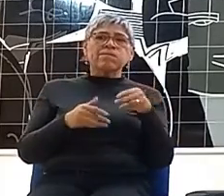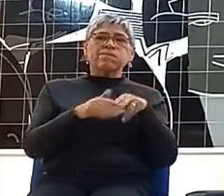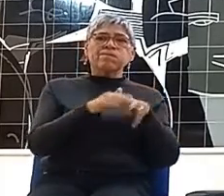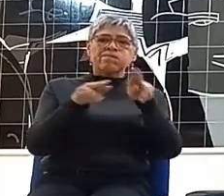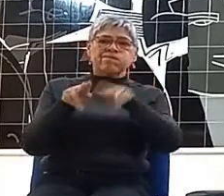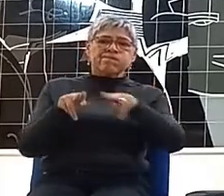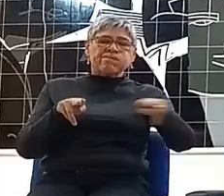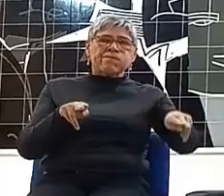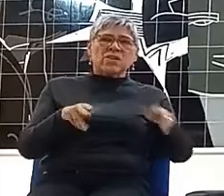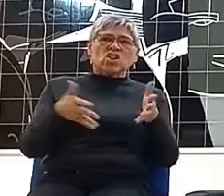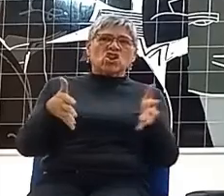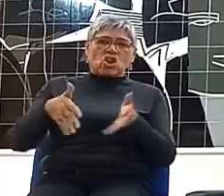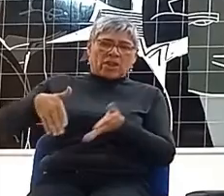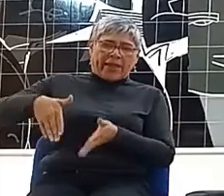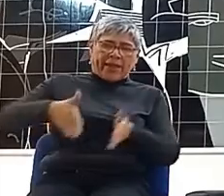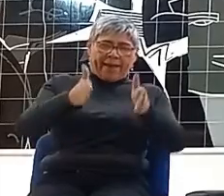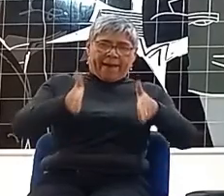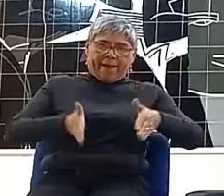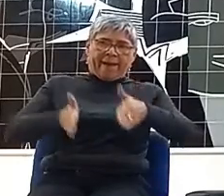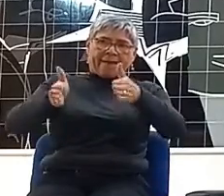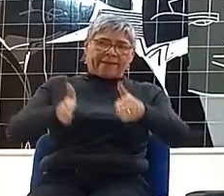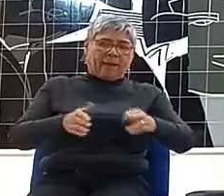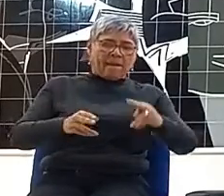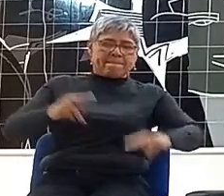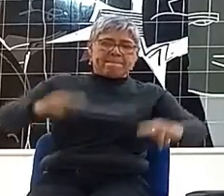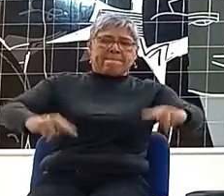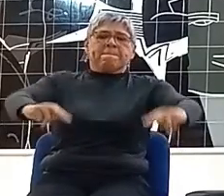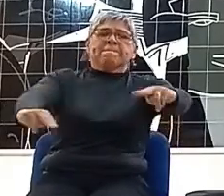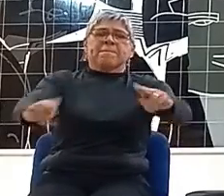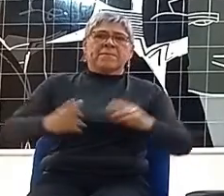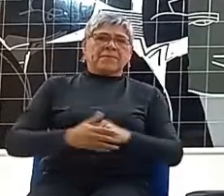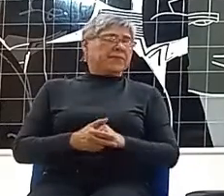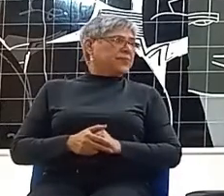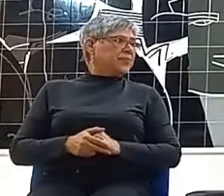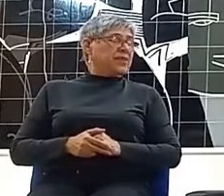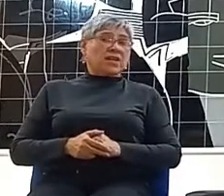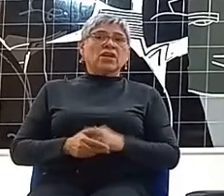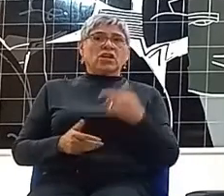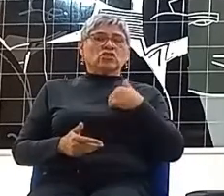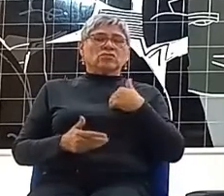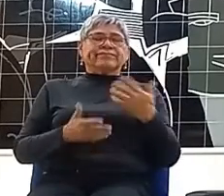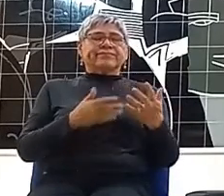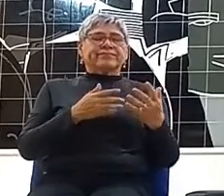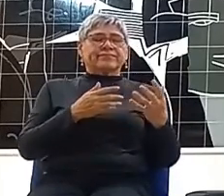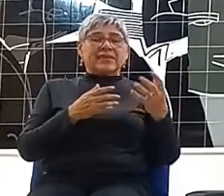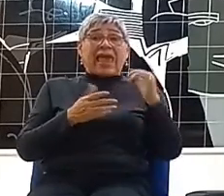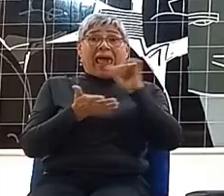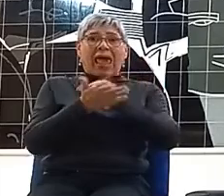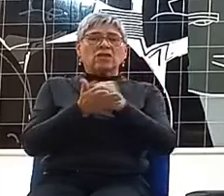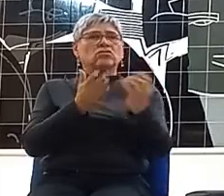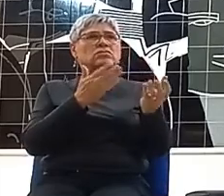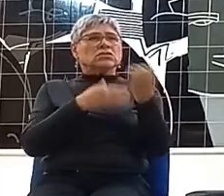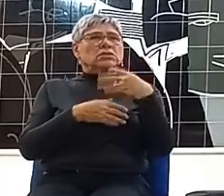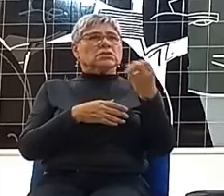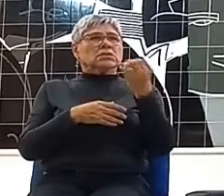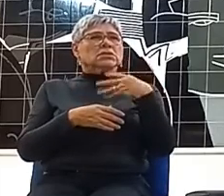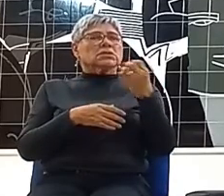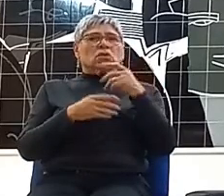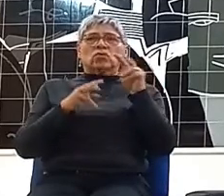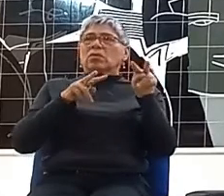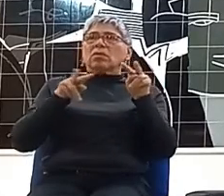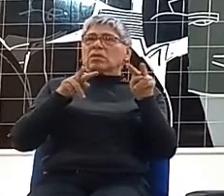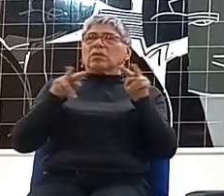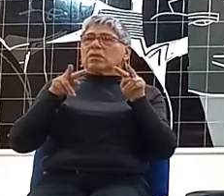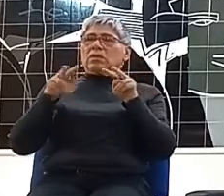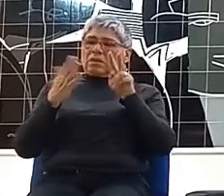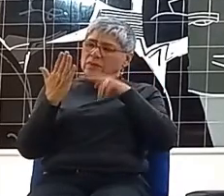a orillas de las carreteras en los caminos de España. Creo que eso a mí me marcó,